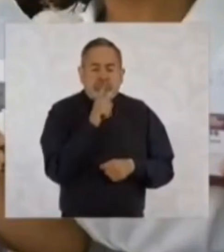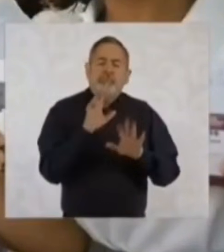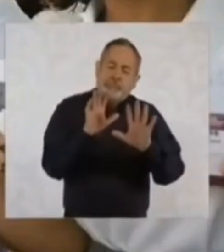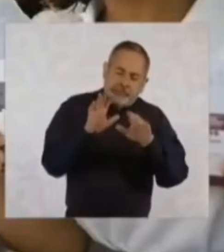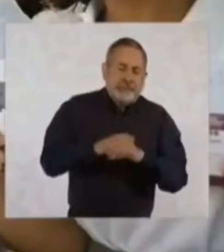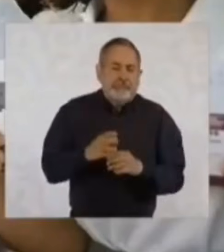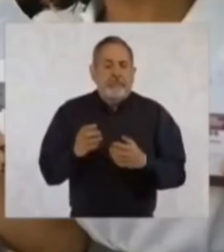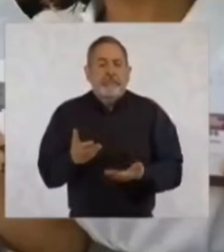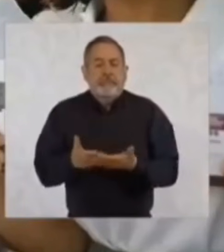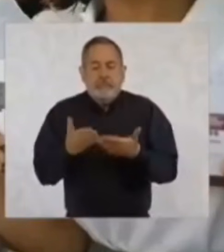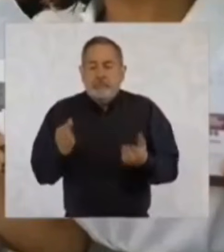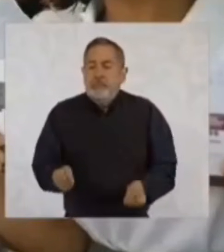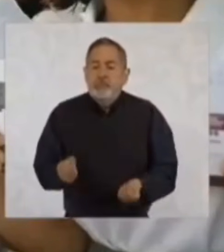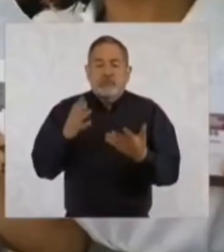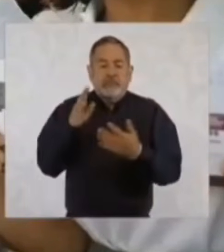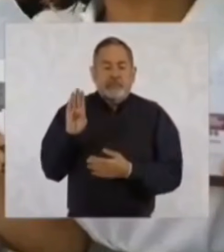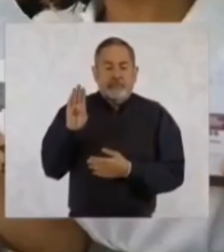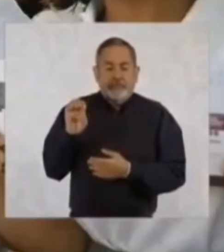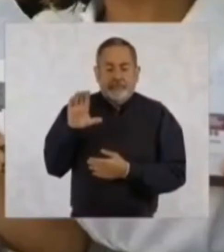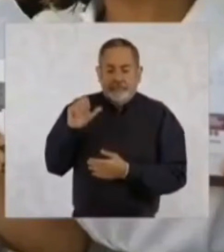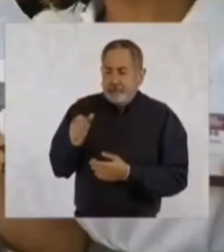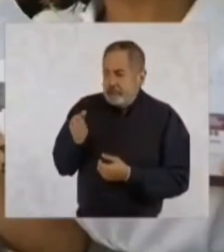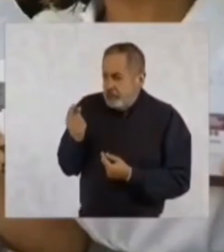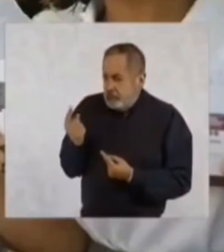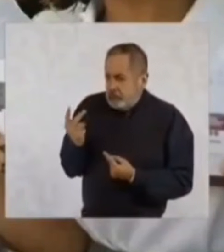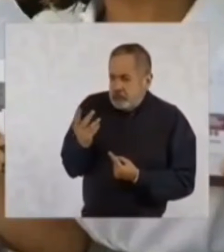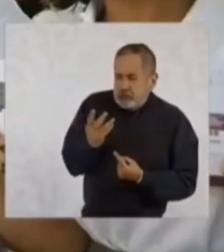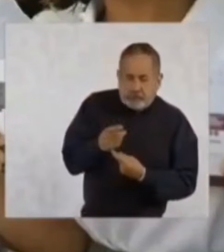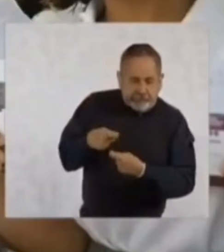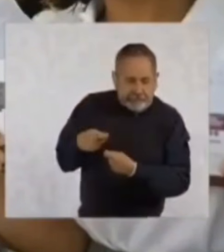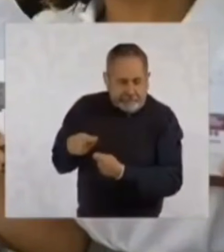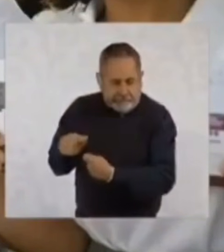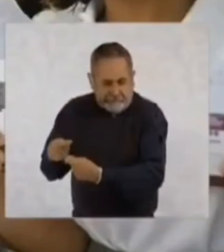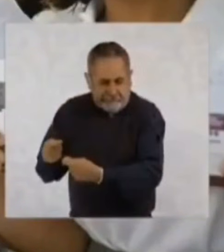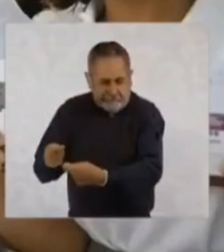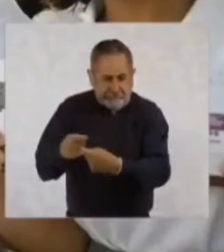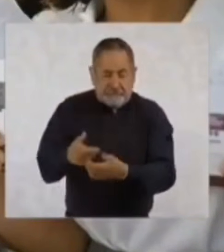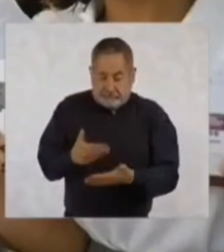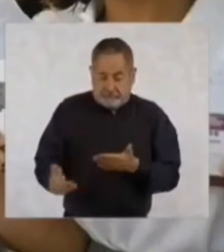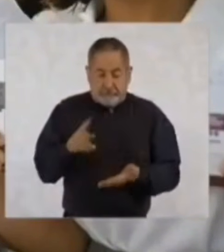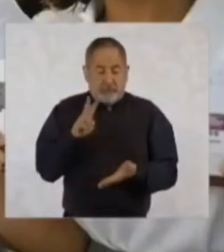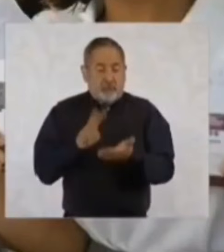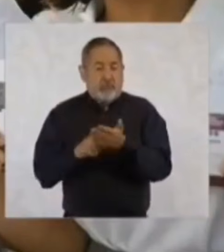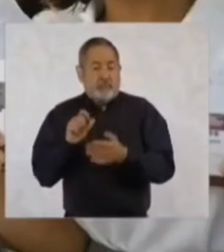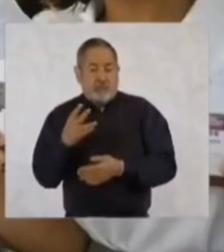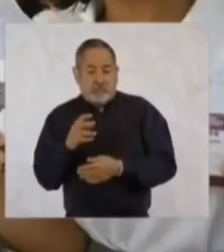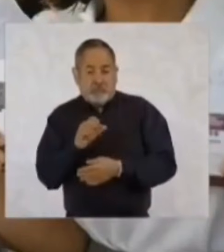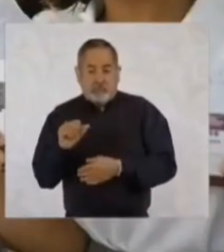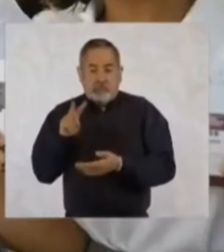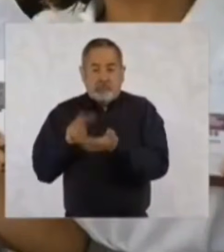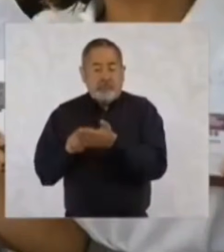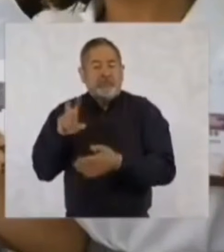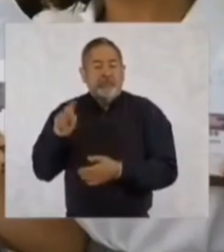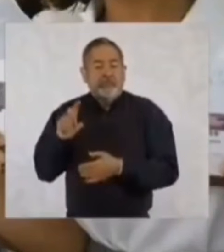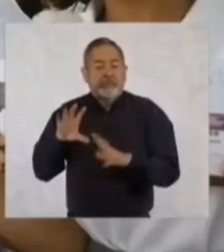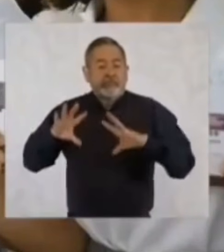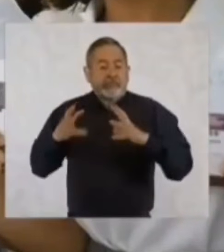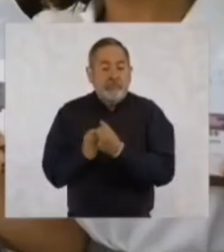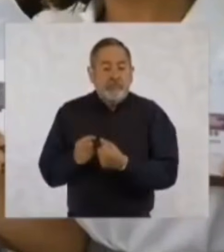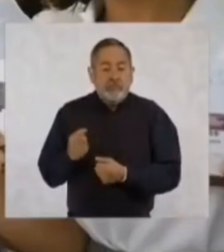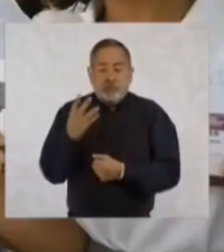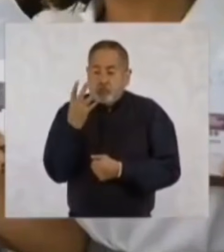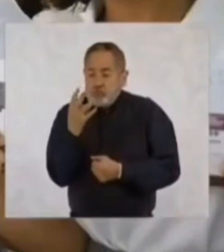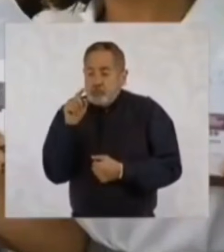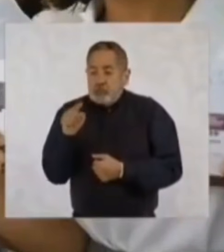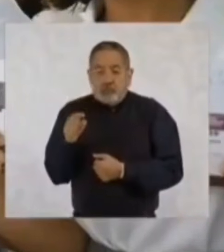de apoyos otorgados, en esta administración, 2024-2030, va a ser